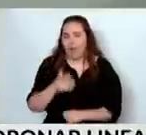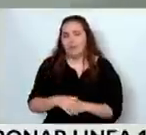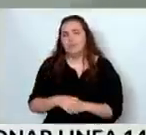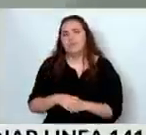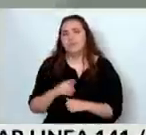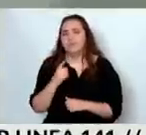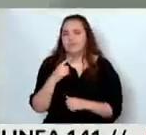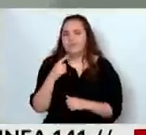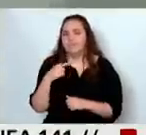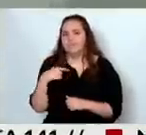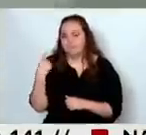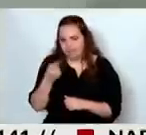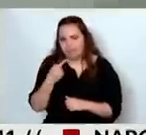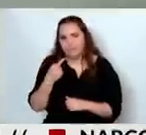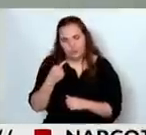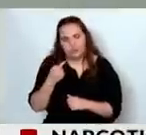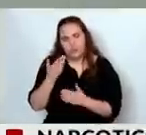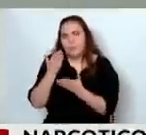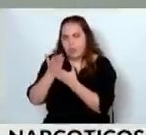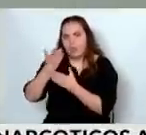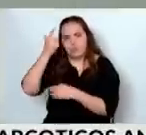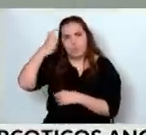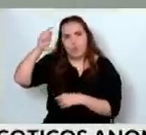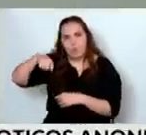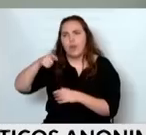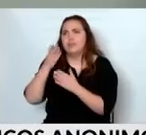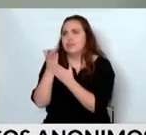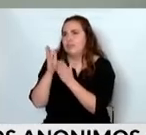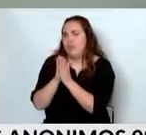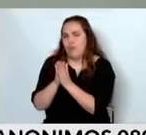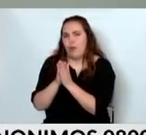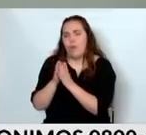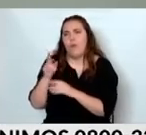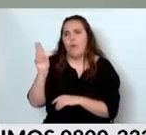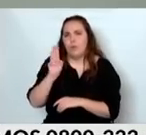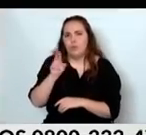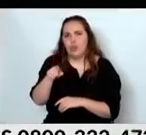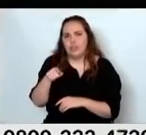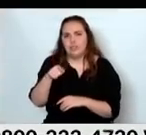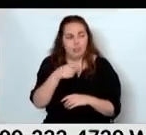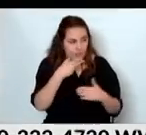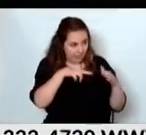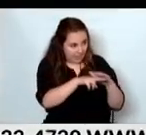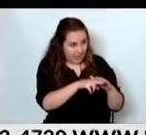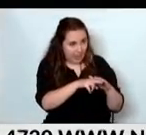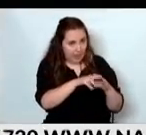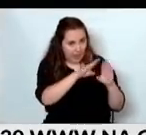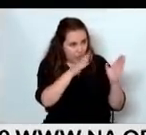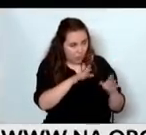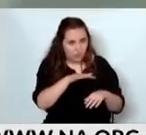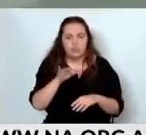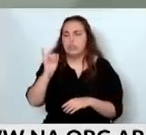de los que llegamos a pedirle a un juez que por favor nos autorice. Para internar. Sí, ya era mayor de